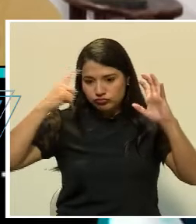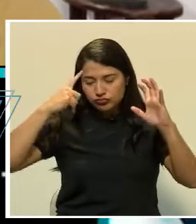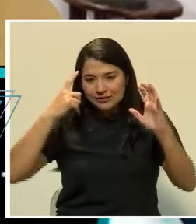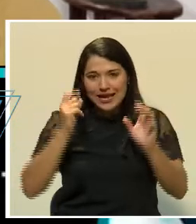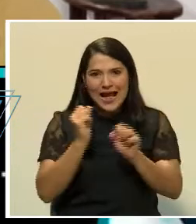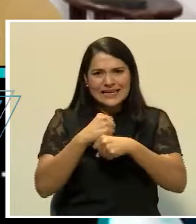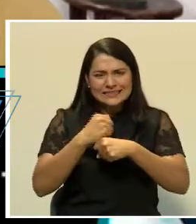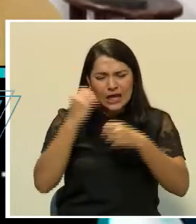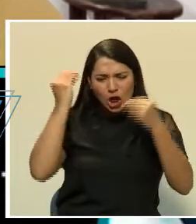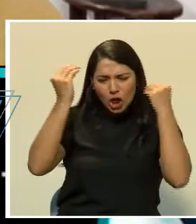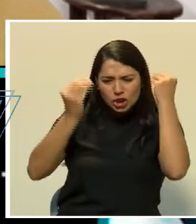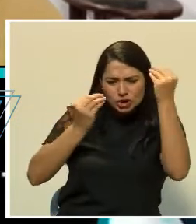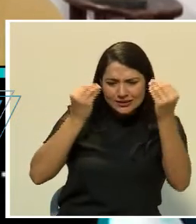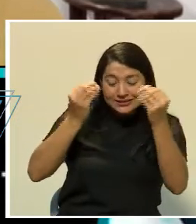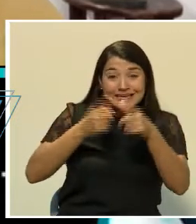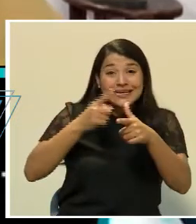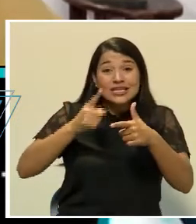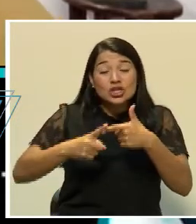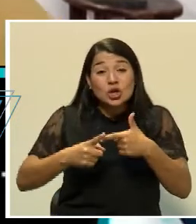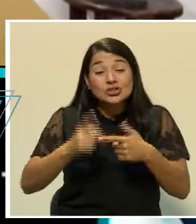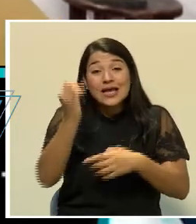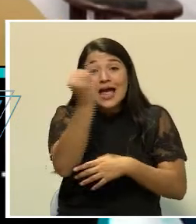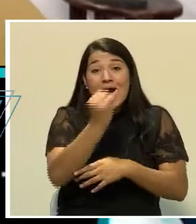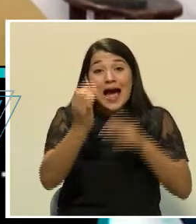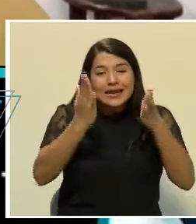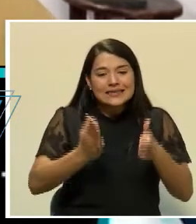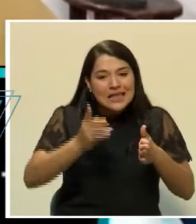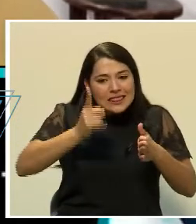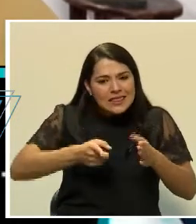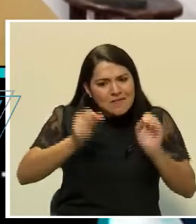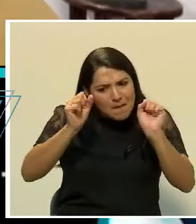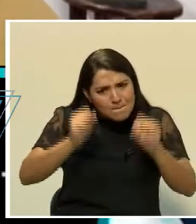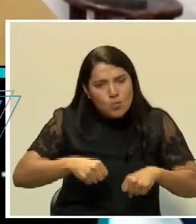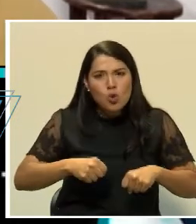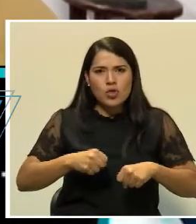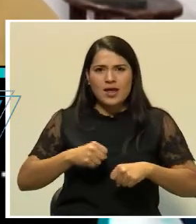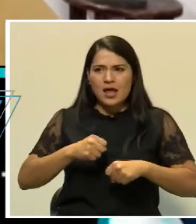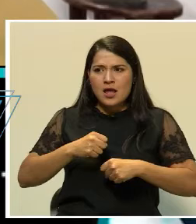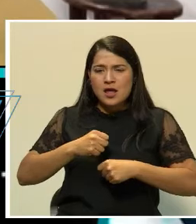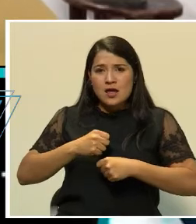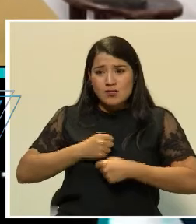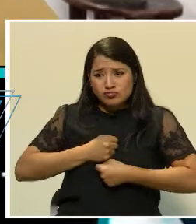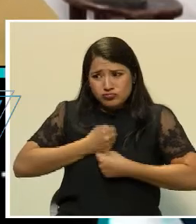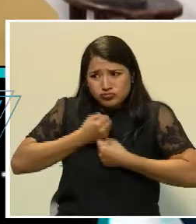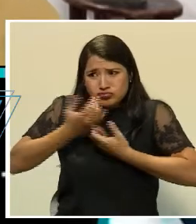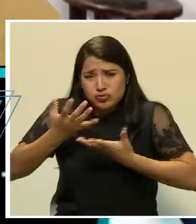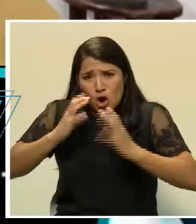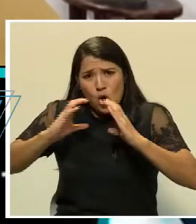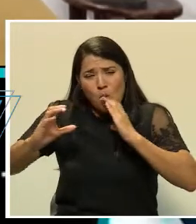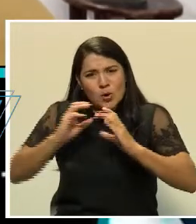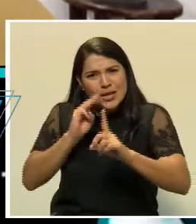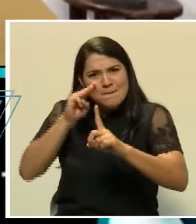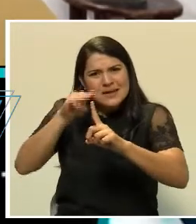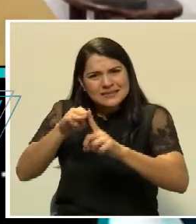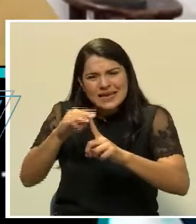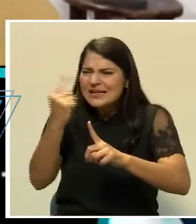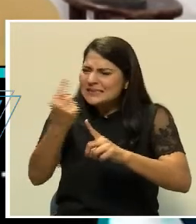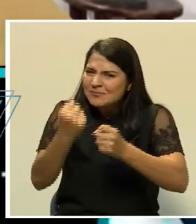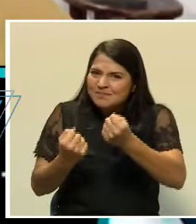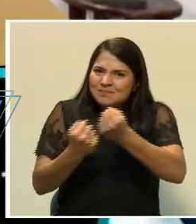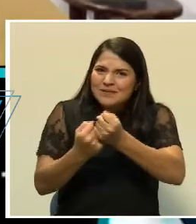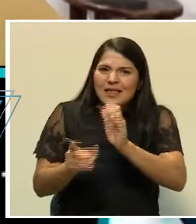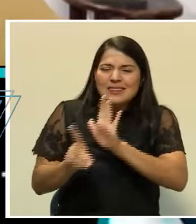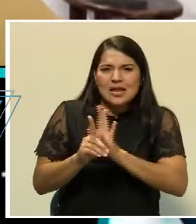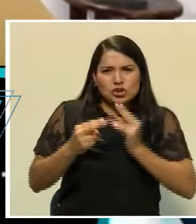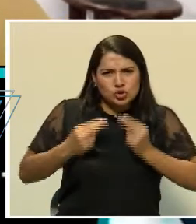vuelve una obligación para los artistas poder hablar a favor, poder comunicar mensajes a favor de los derechos humanos, de los derechos